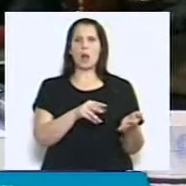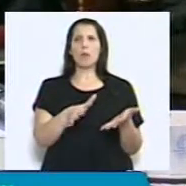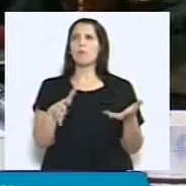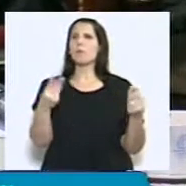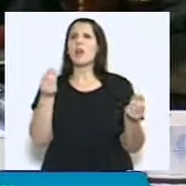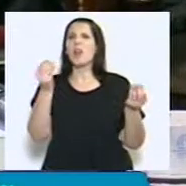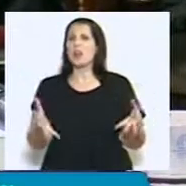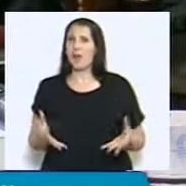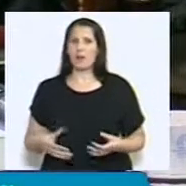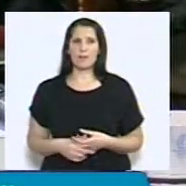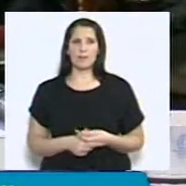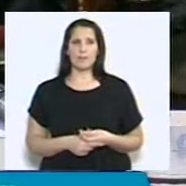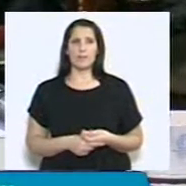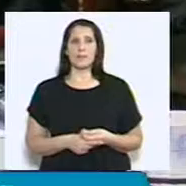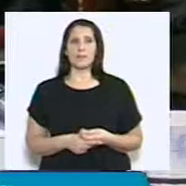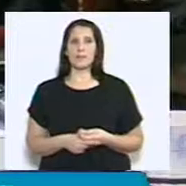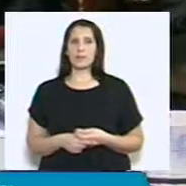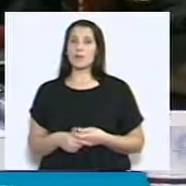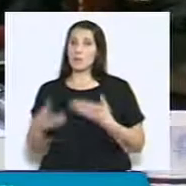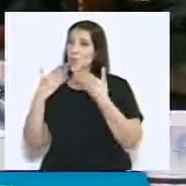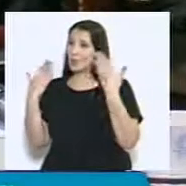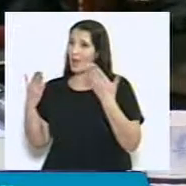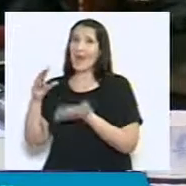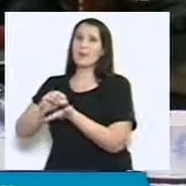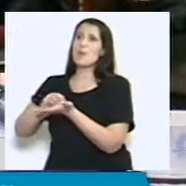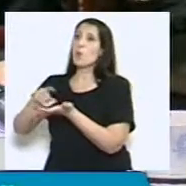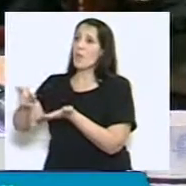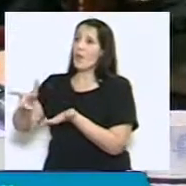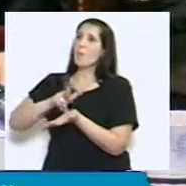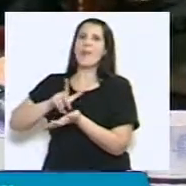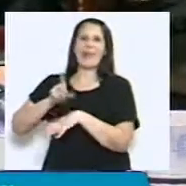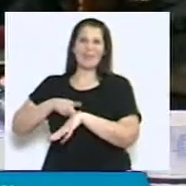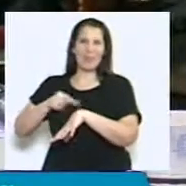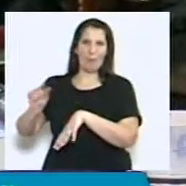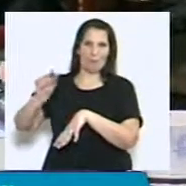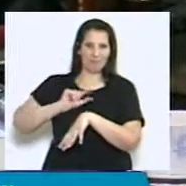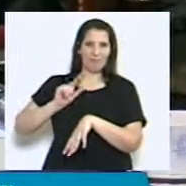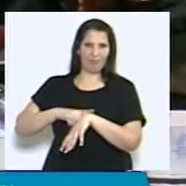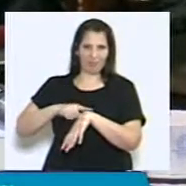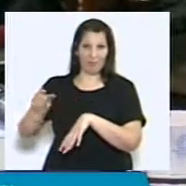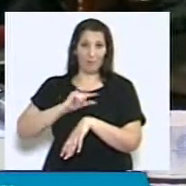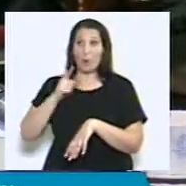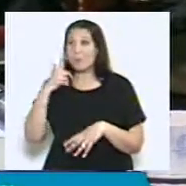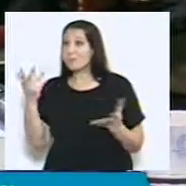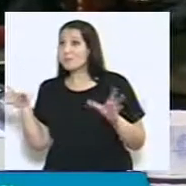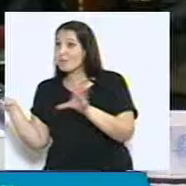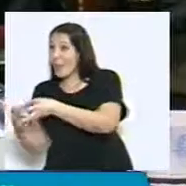resultados. Muchas gracias. Acá el diputado Roger me concede tiempo, no sé si el bloque lo